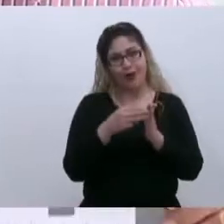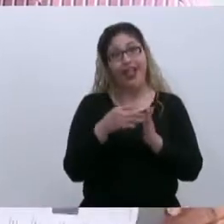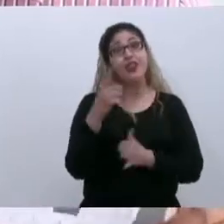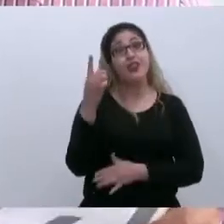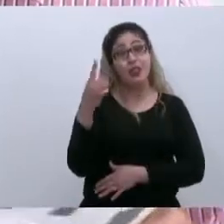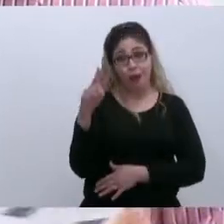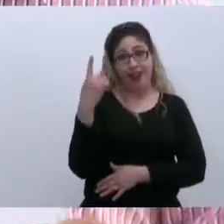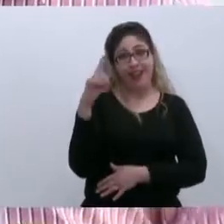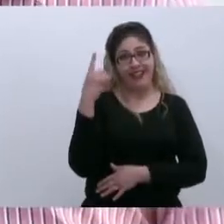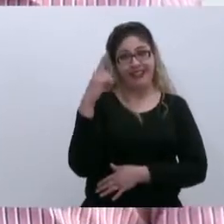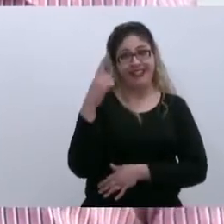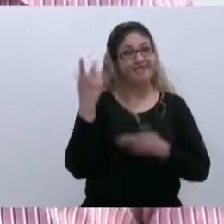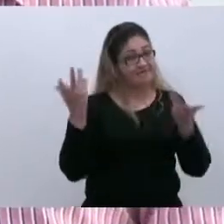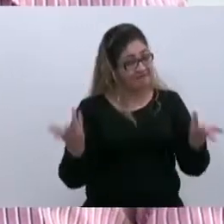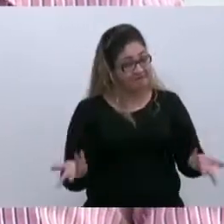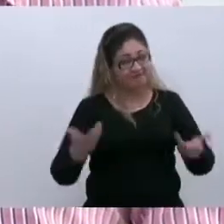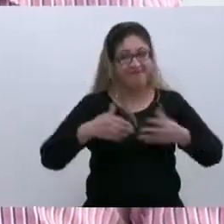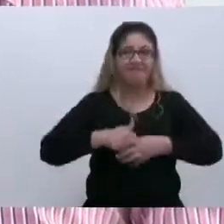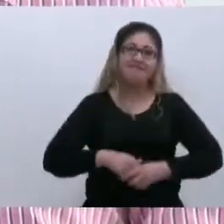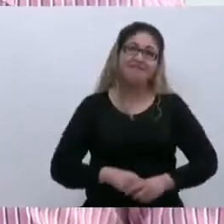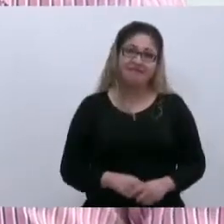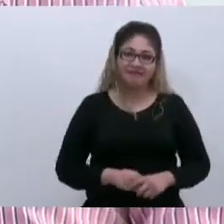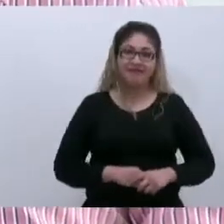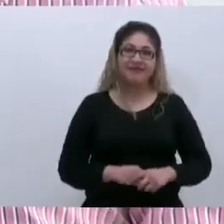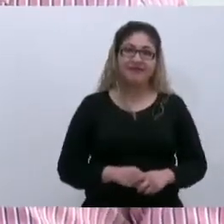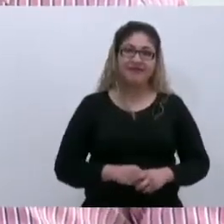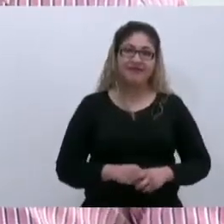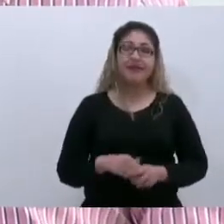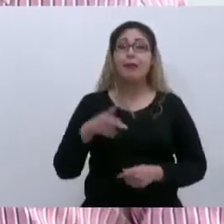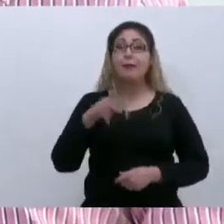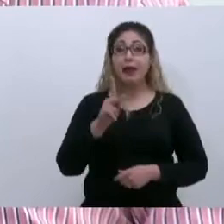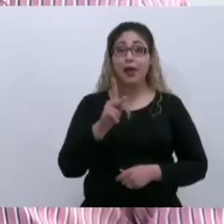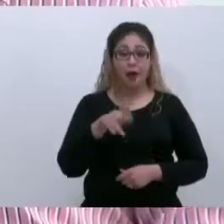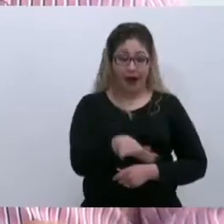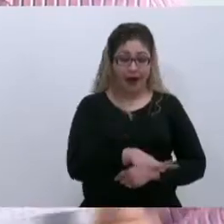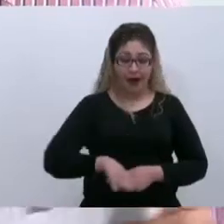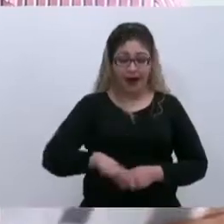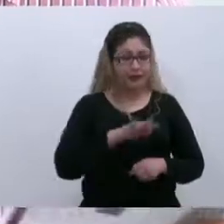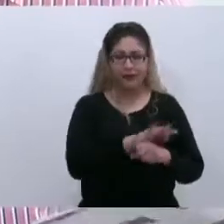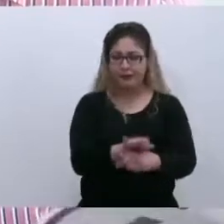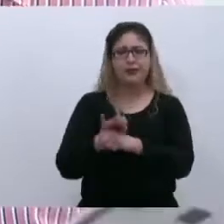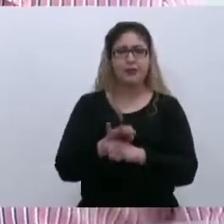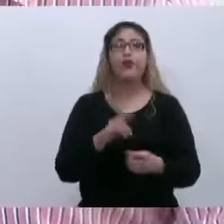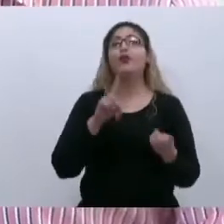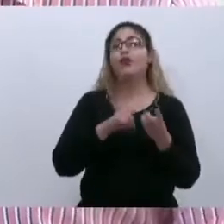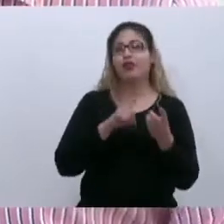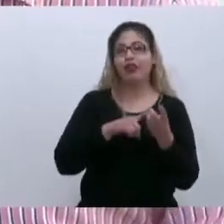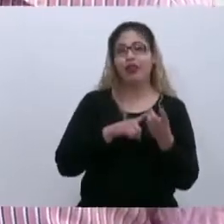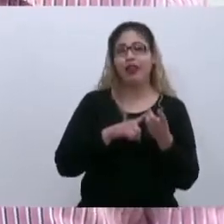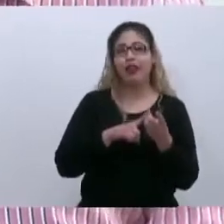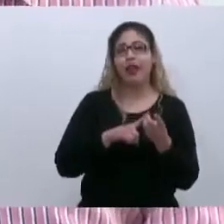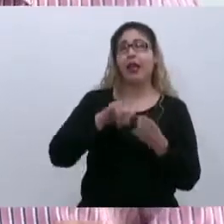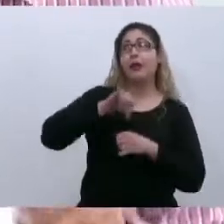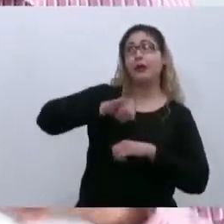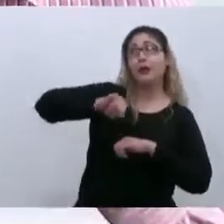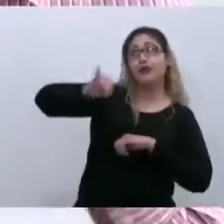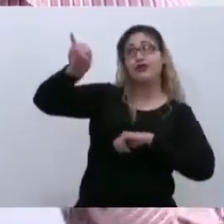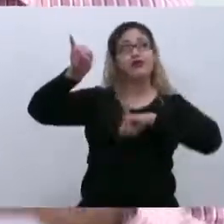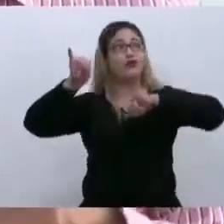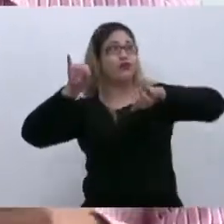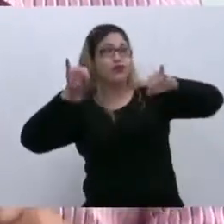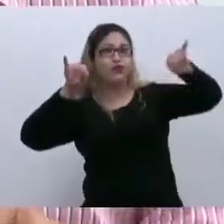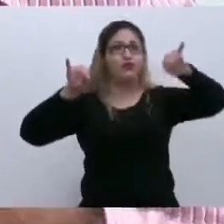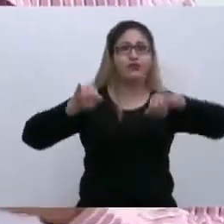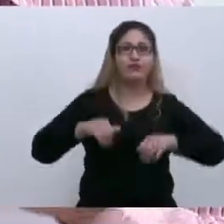los municipios de la sierra con estos programas. Hay desde luego otras